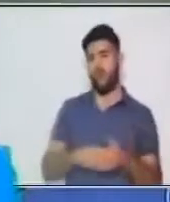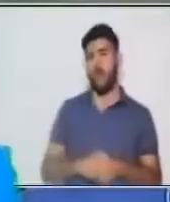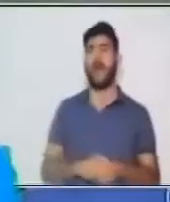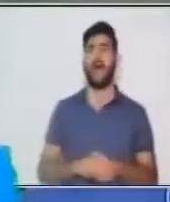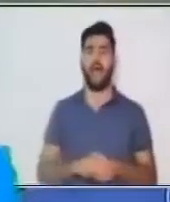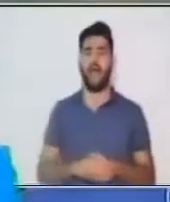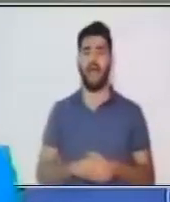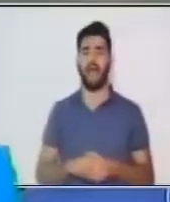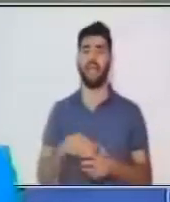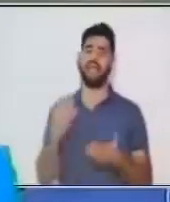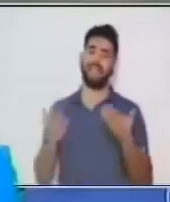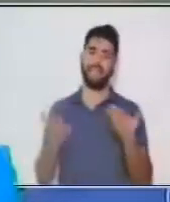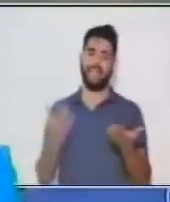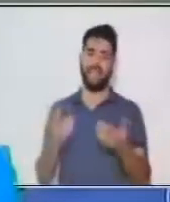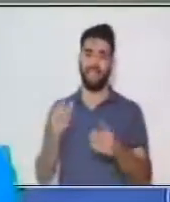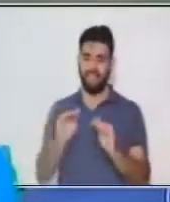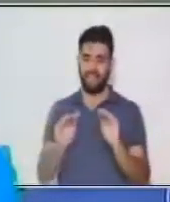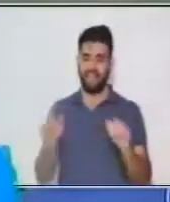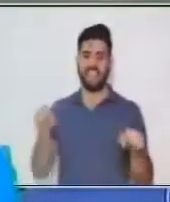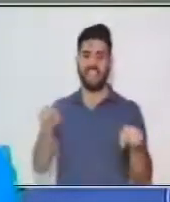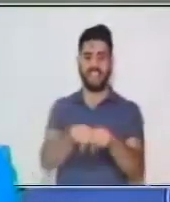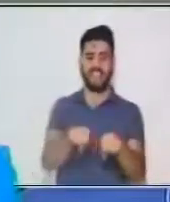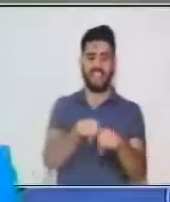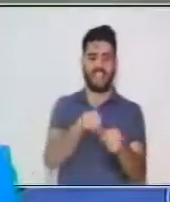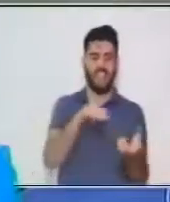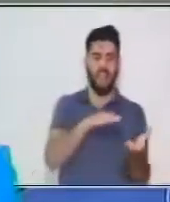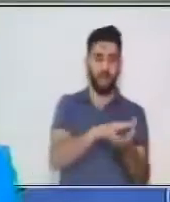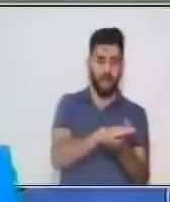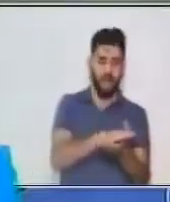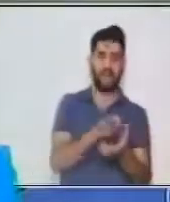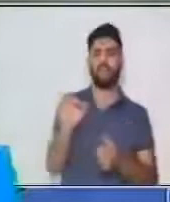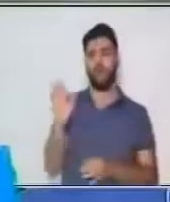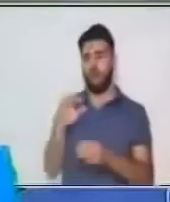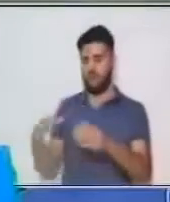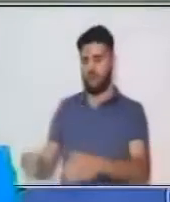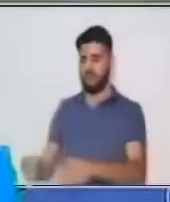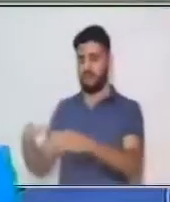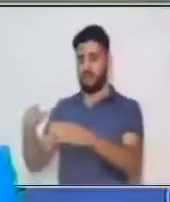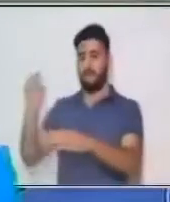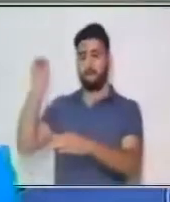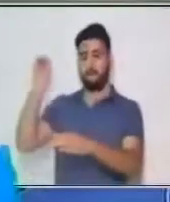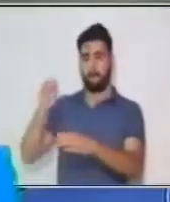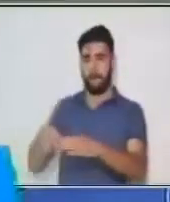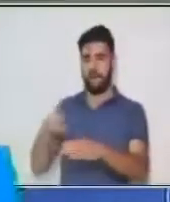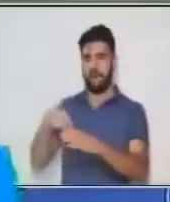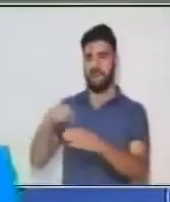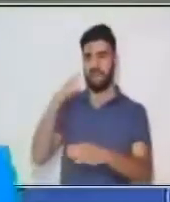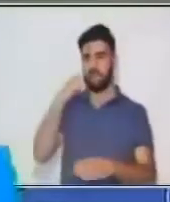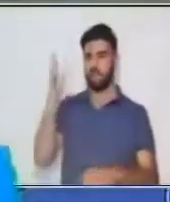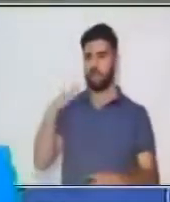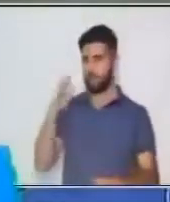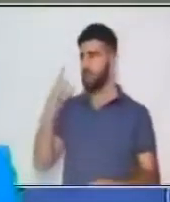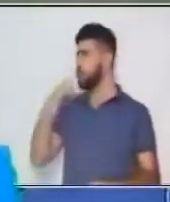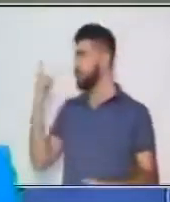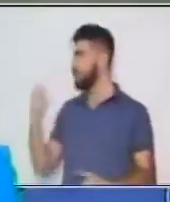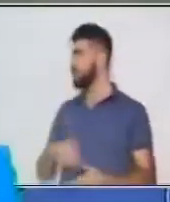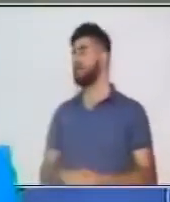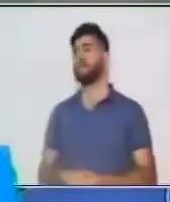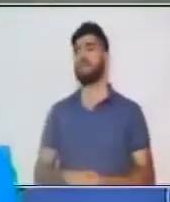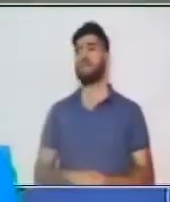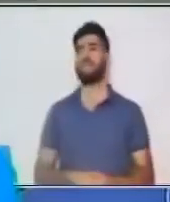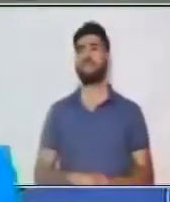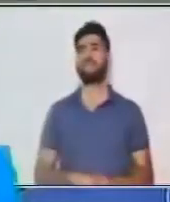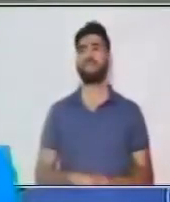Muchos niños tal vez estarán dibujando unos zapatos, un basurero. ¿Qué otra cosa puedes asociar con la palabra apestoso? Muy